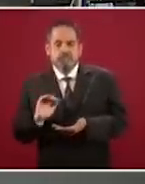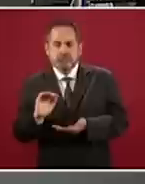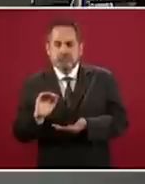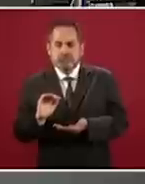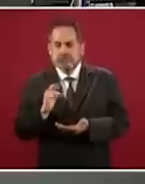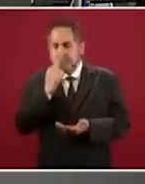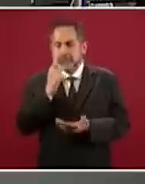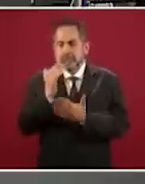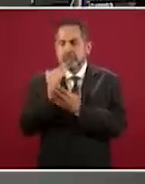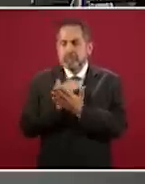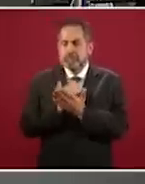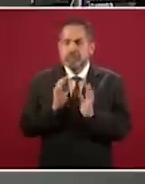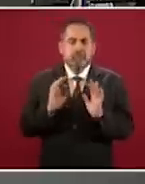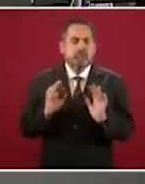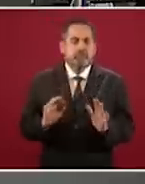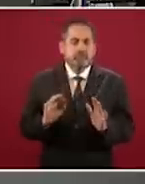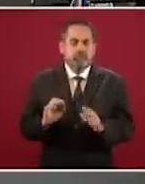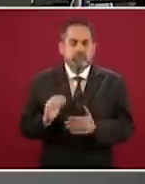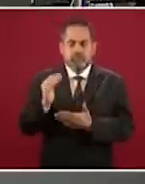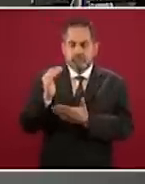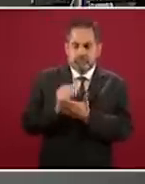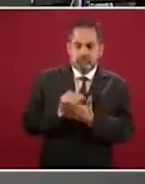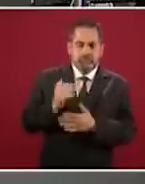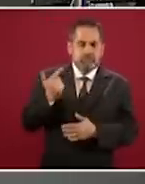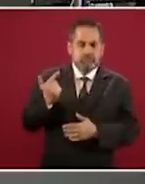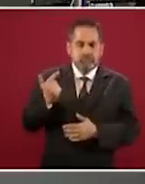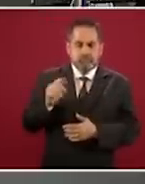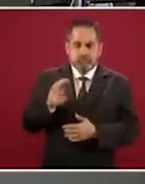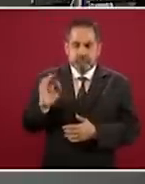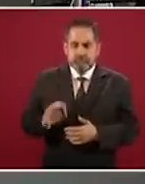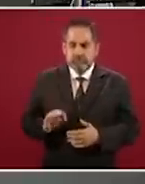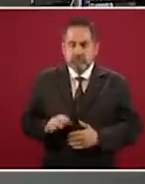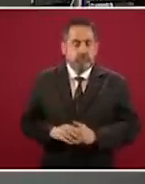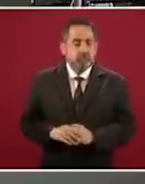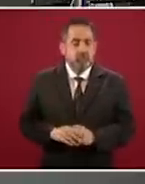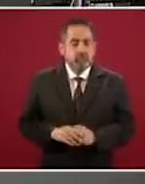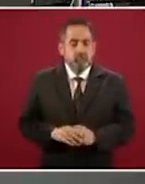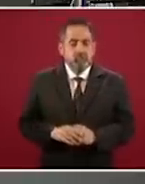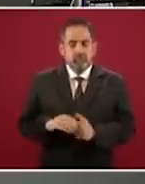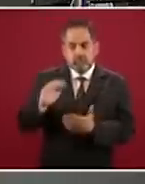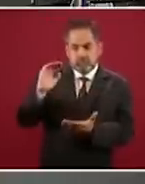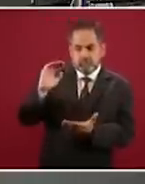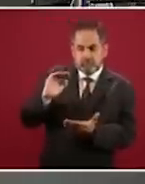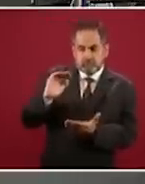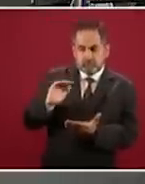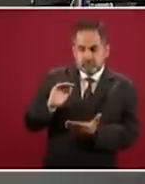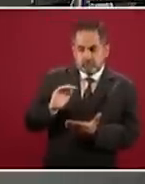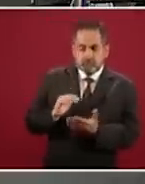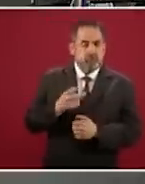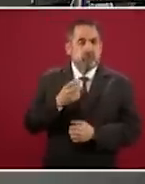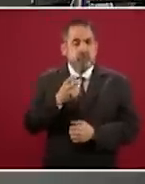interés al 7%, ha estado bajando la tasa de interés. Esto ayuda